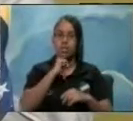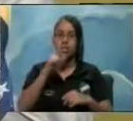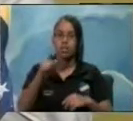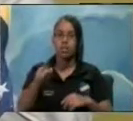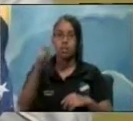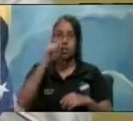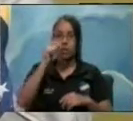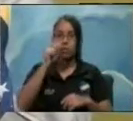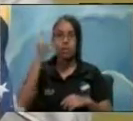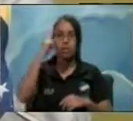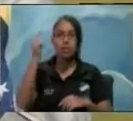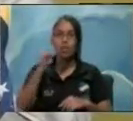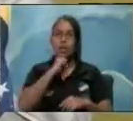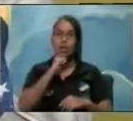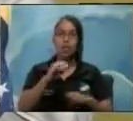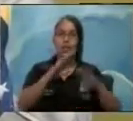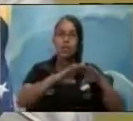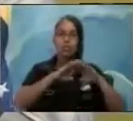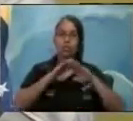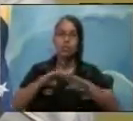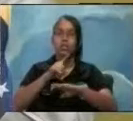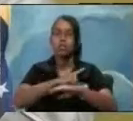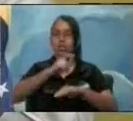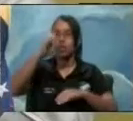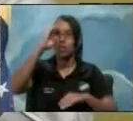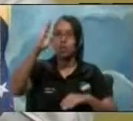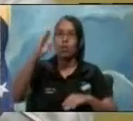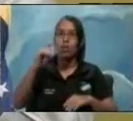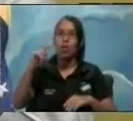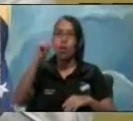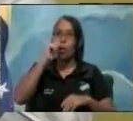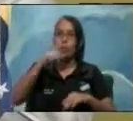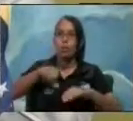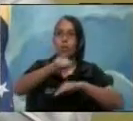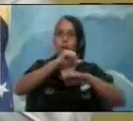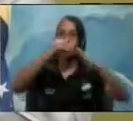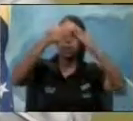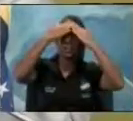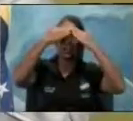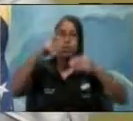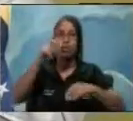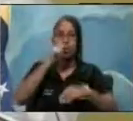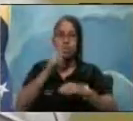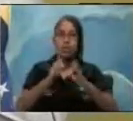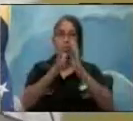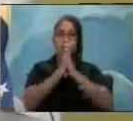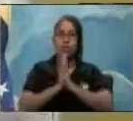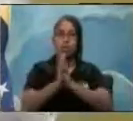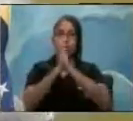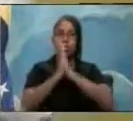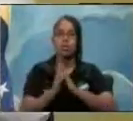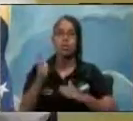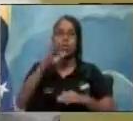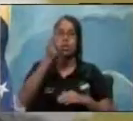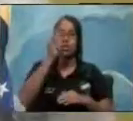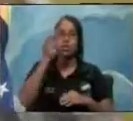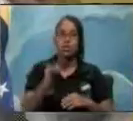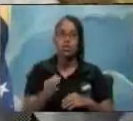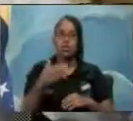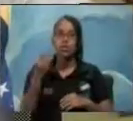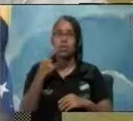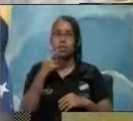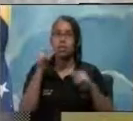Juan. Sabía que eran ministros de Dios, hombres ungidos, hombres de oración. Y estoy seguro que él dijo aquí,